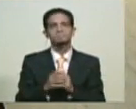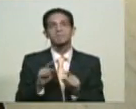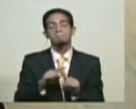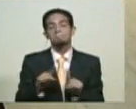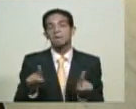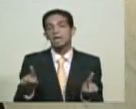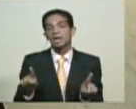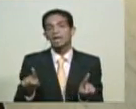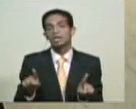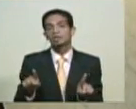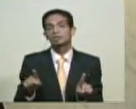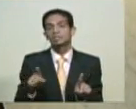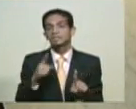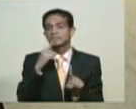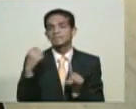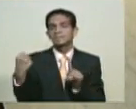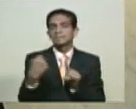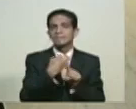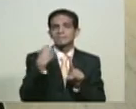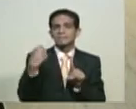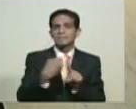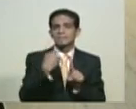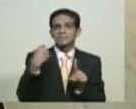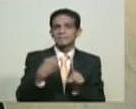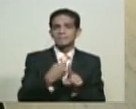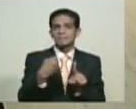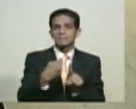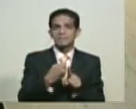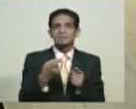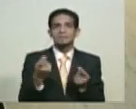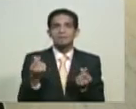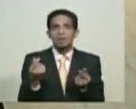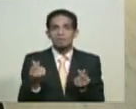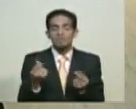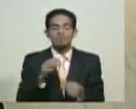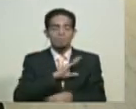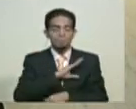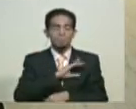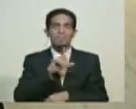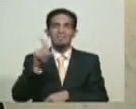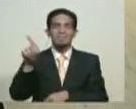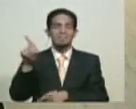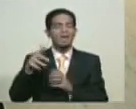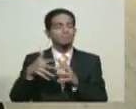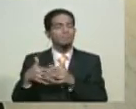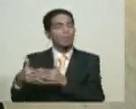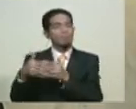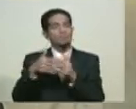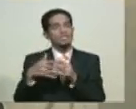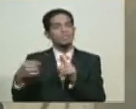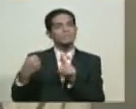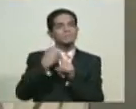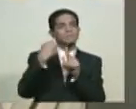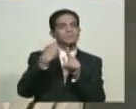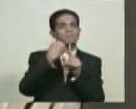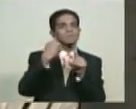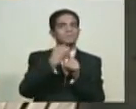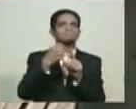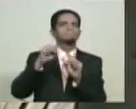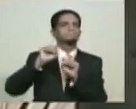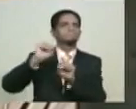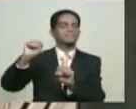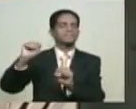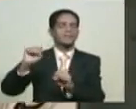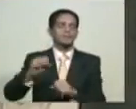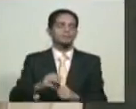lamentablemente la persecución financiera de los poderes imperiales del norte lo impidieron. En